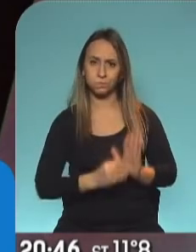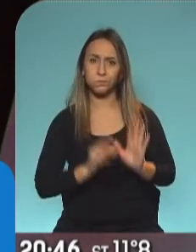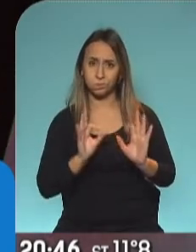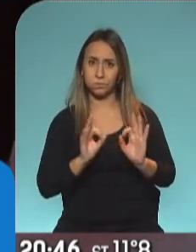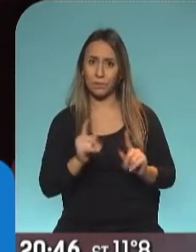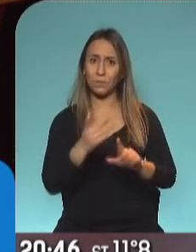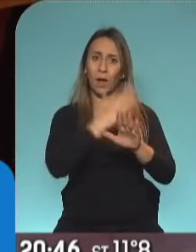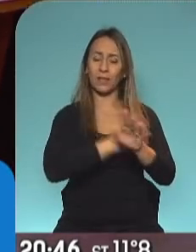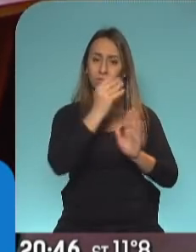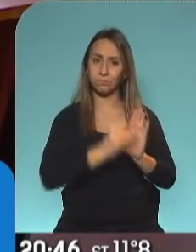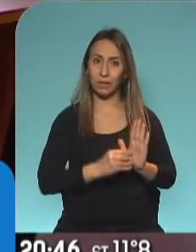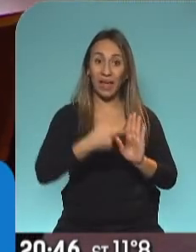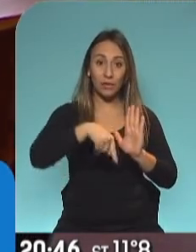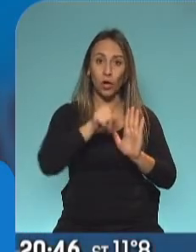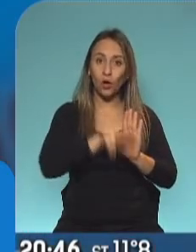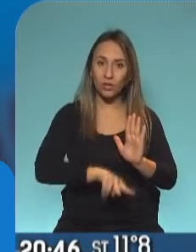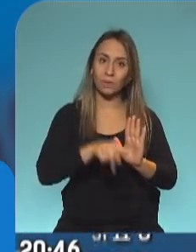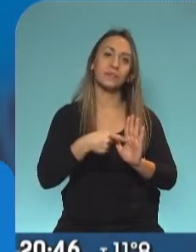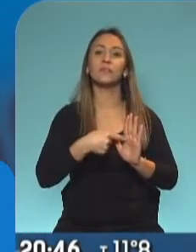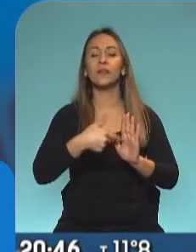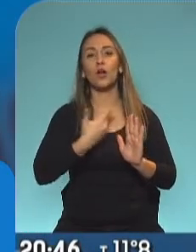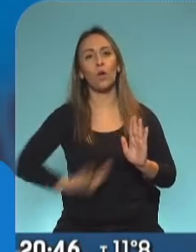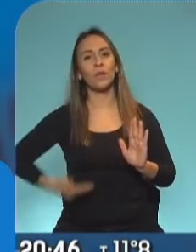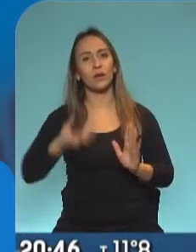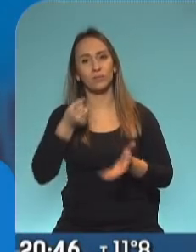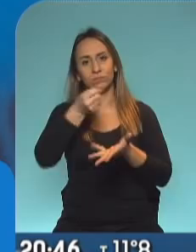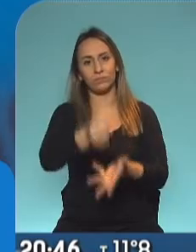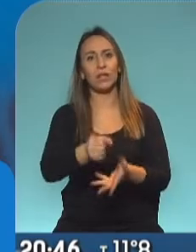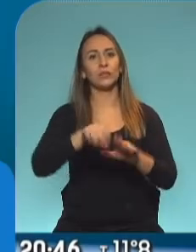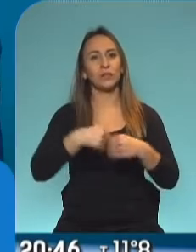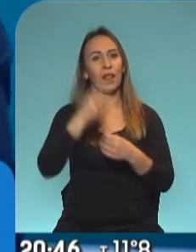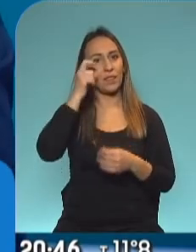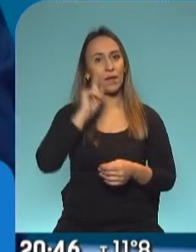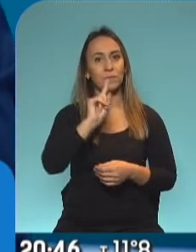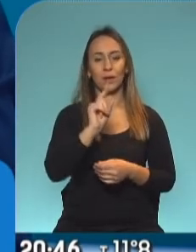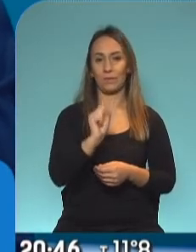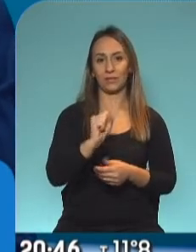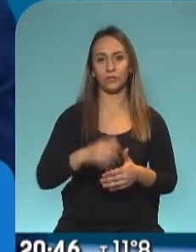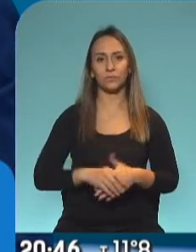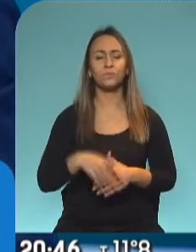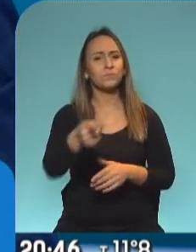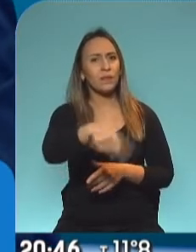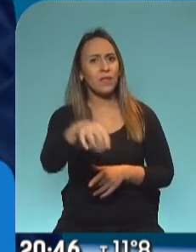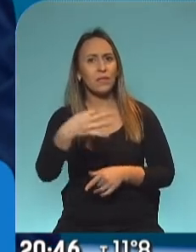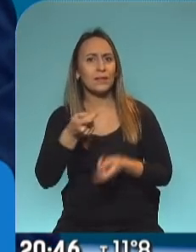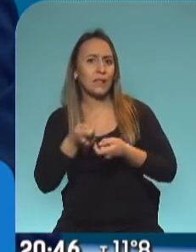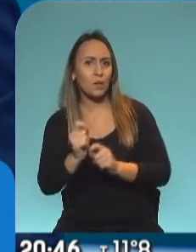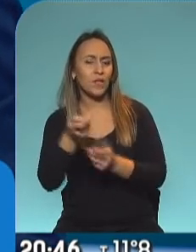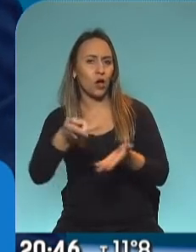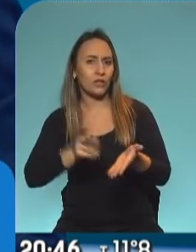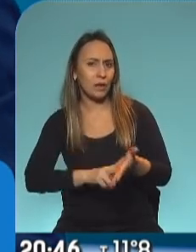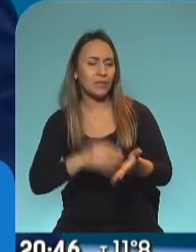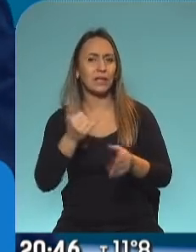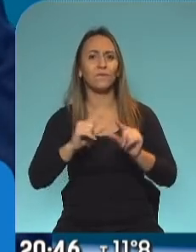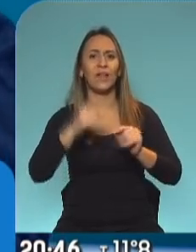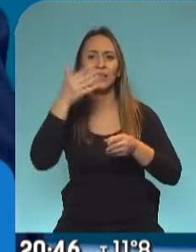inscriptas y que van a volver a tener esta ayuda del gobierno tan importante de 10.000 pesos. ¿Tienen que hacer un nuevo trámite? ¿Hay plazos? ¿Ya